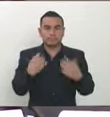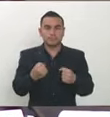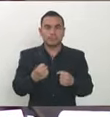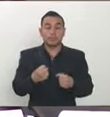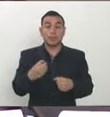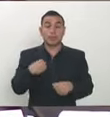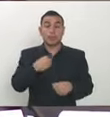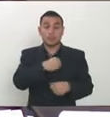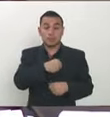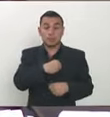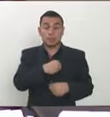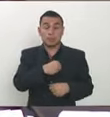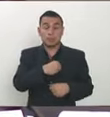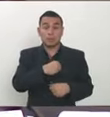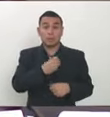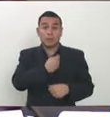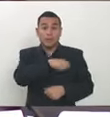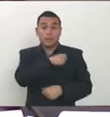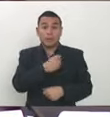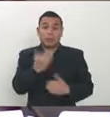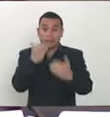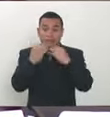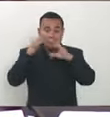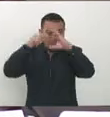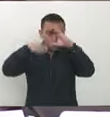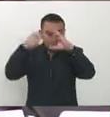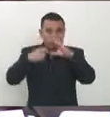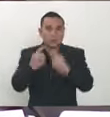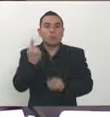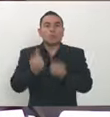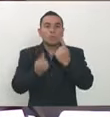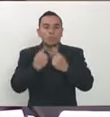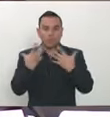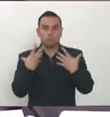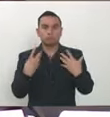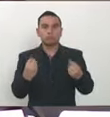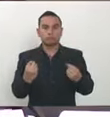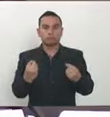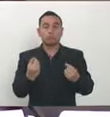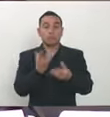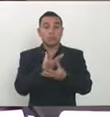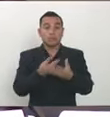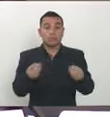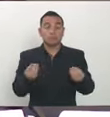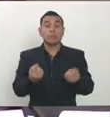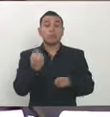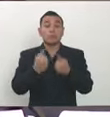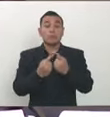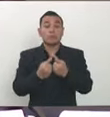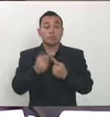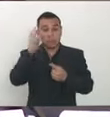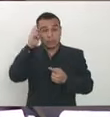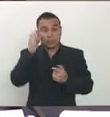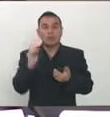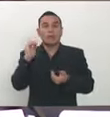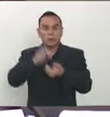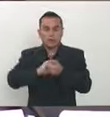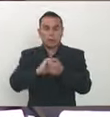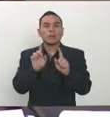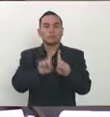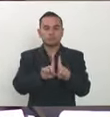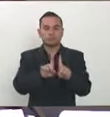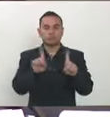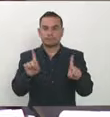de España, la cura ahora, hoy por hoy, la única cura que tiene esta enfermedad es la solidaridad. Es la única, no hay otra. Entonces aplicamos